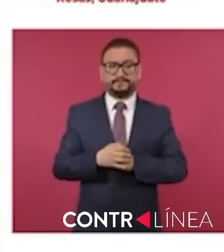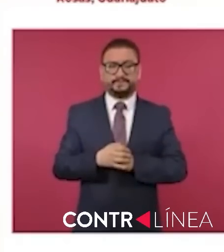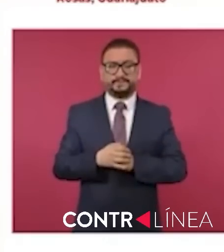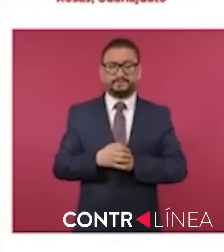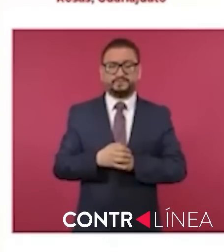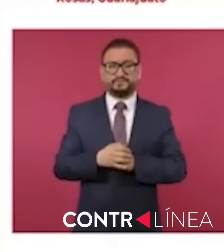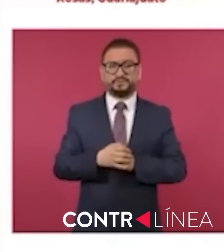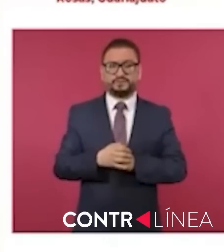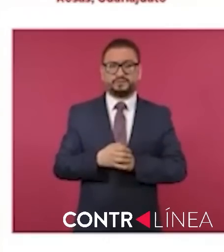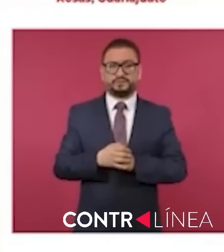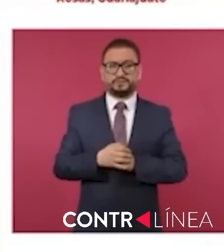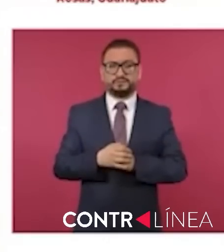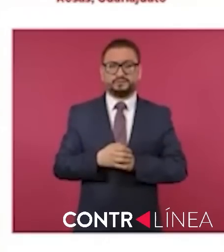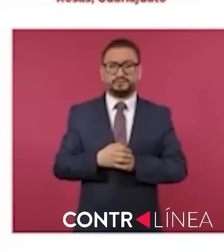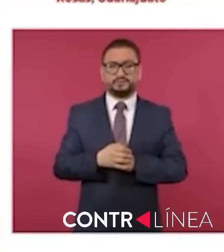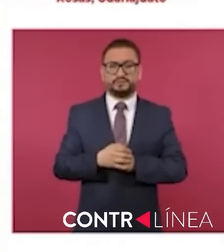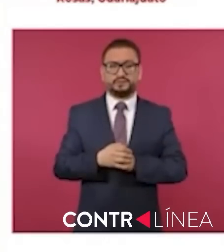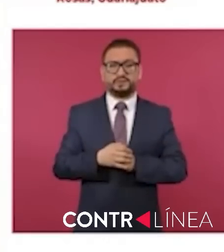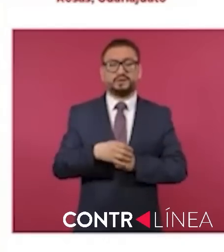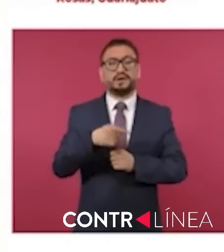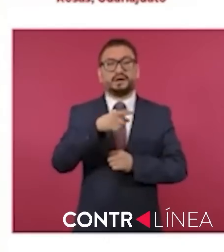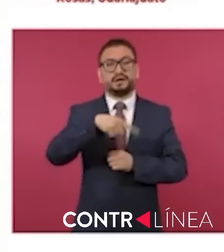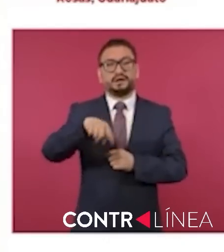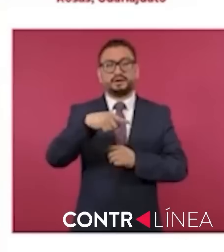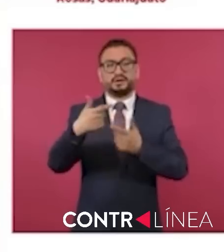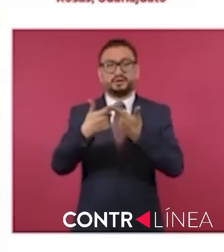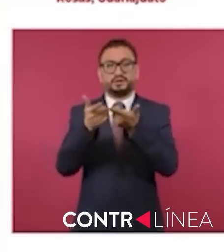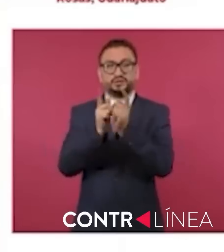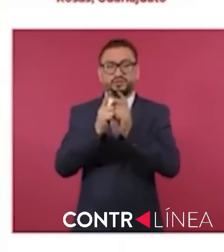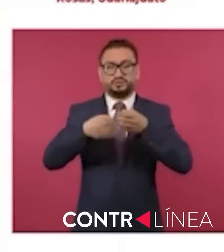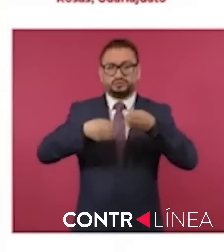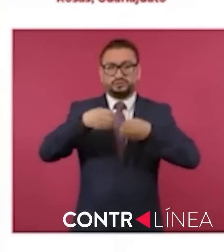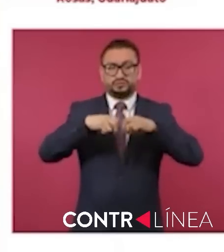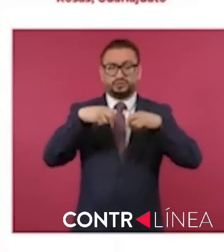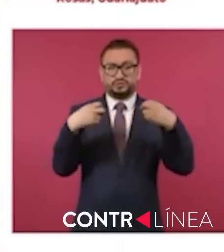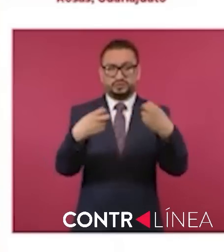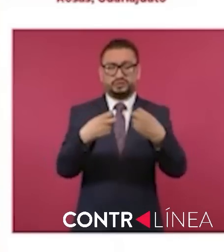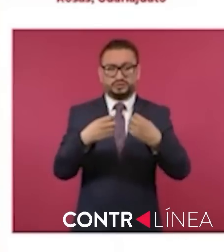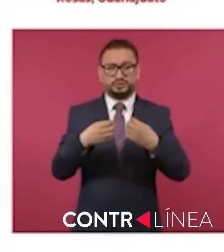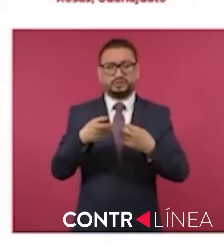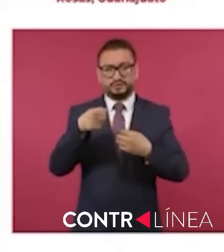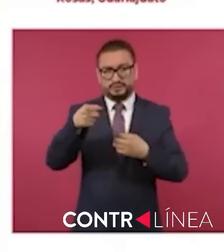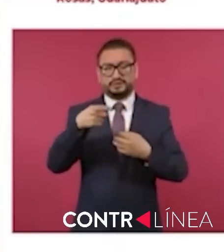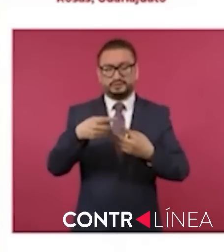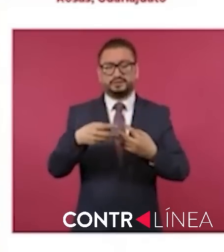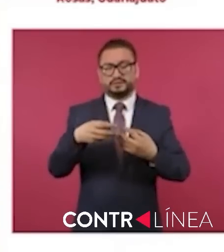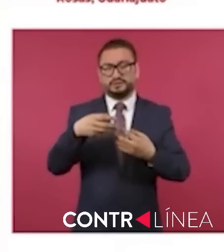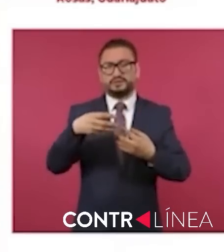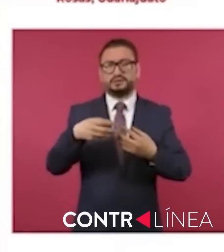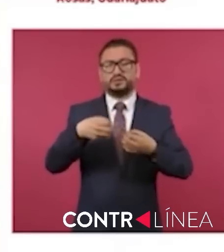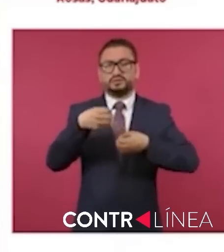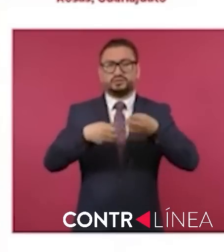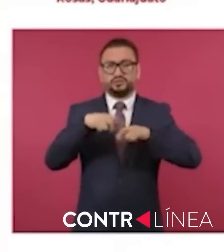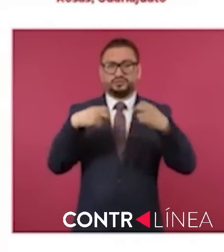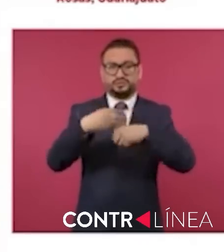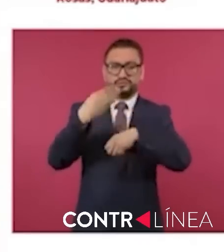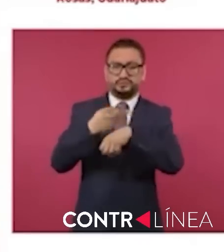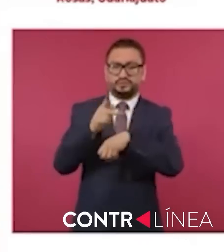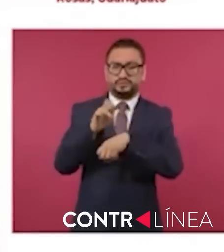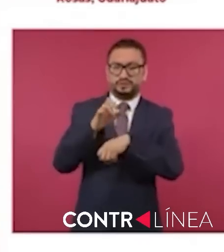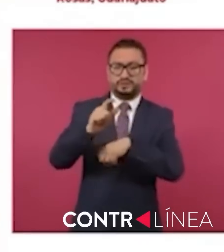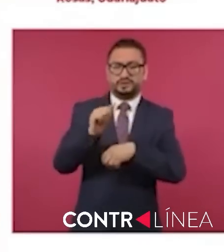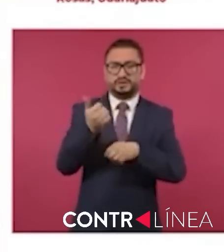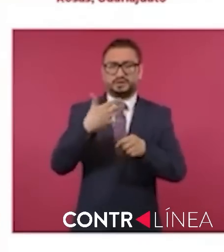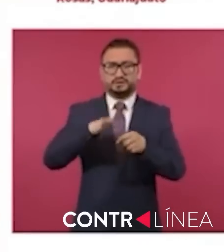Aquí los integrantes del magistrado, los integrantes del Tribunal Colegiado en Materia Penal y Administrativa